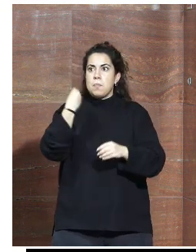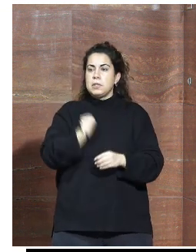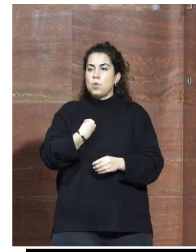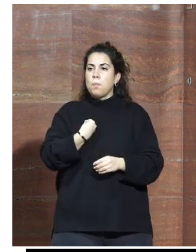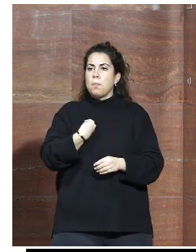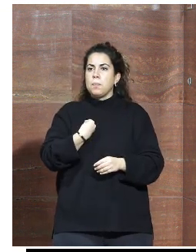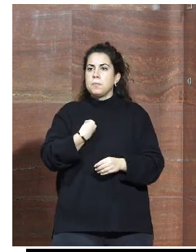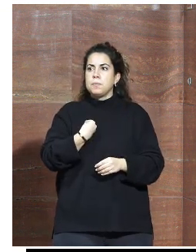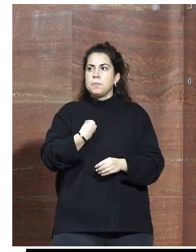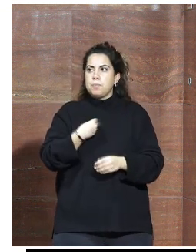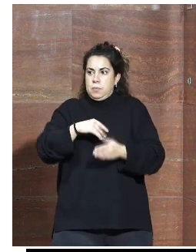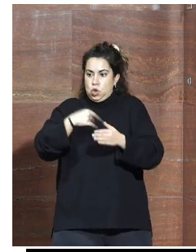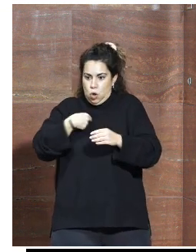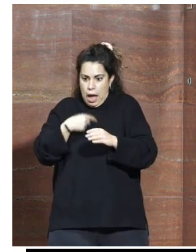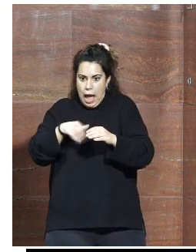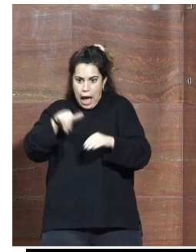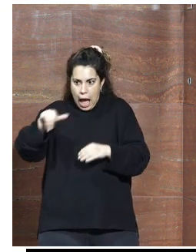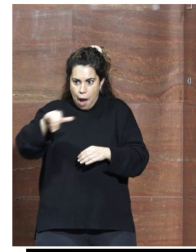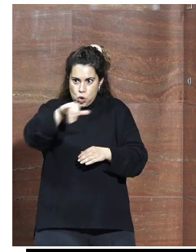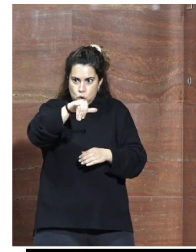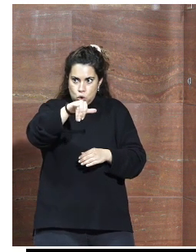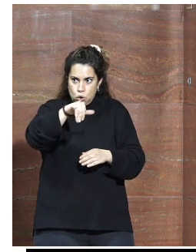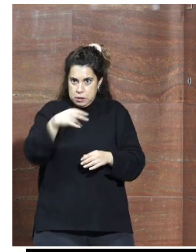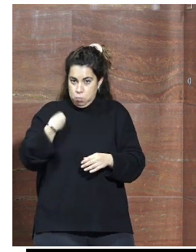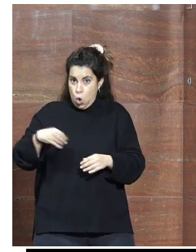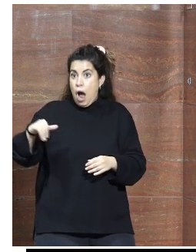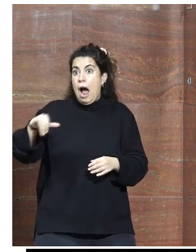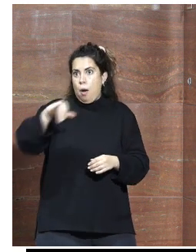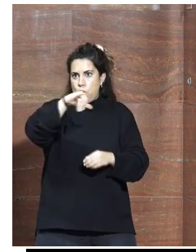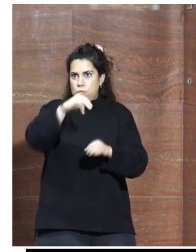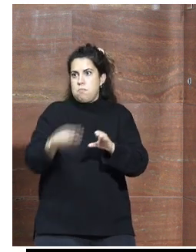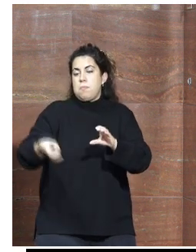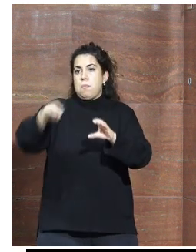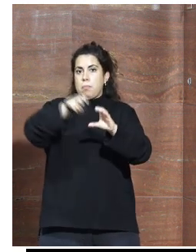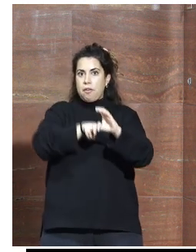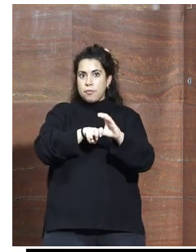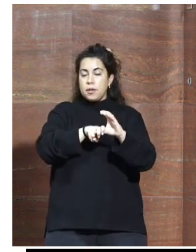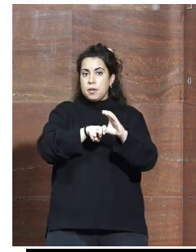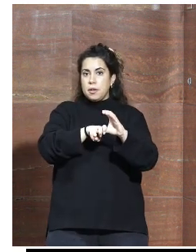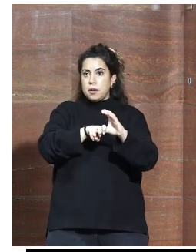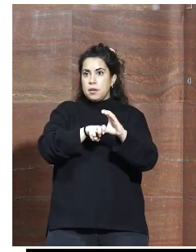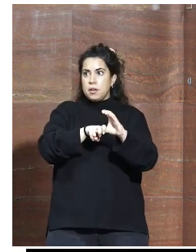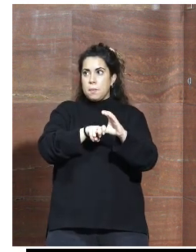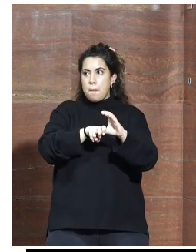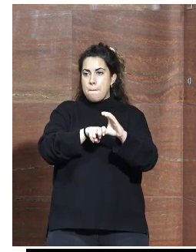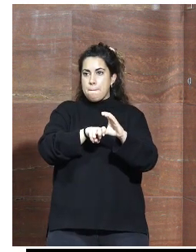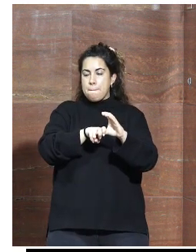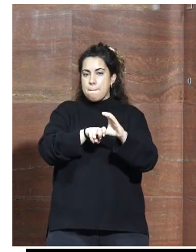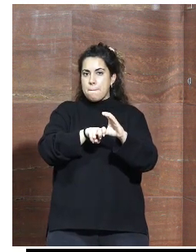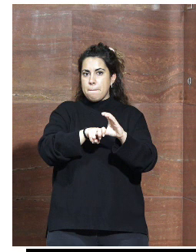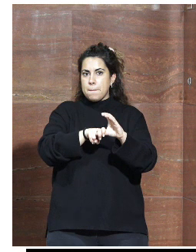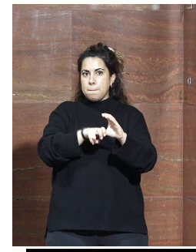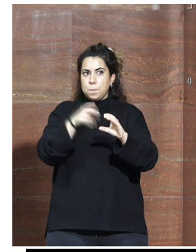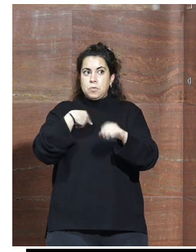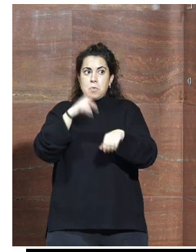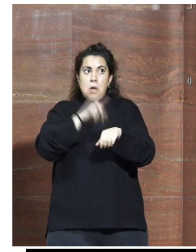sistema, en el avión, es decir, en el medio móvil, que es el avión, y estoy durante no